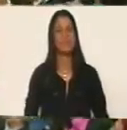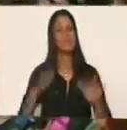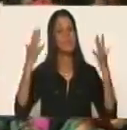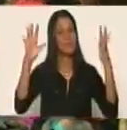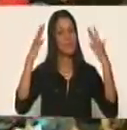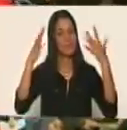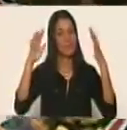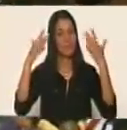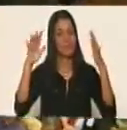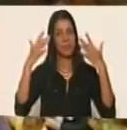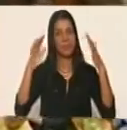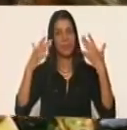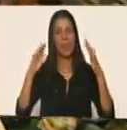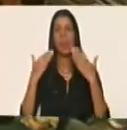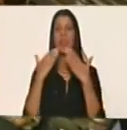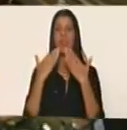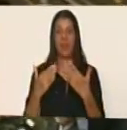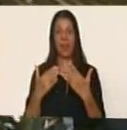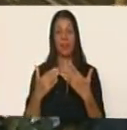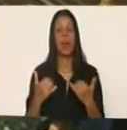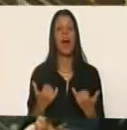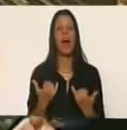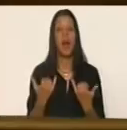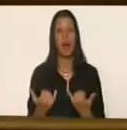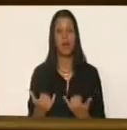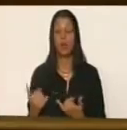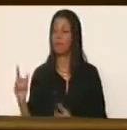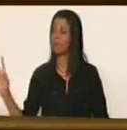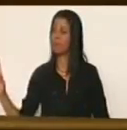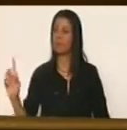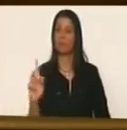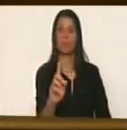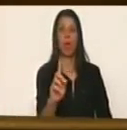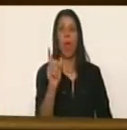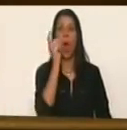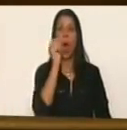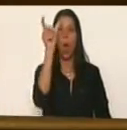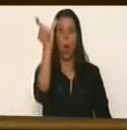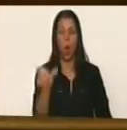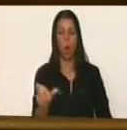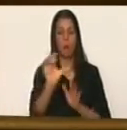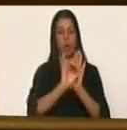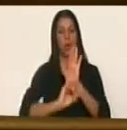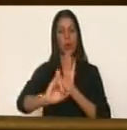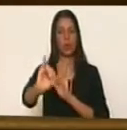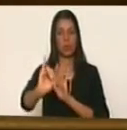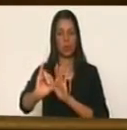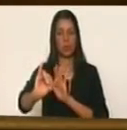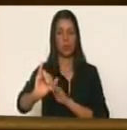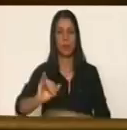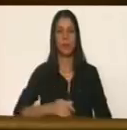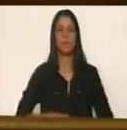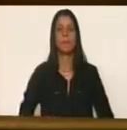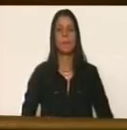Gracias, constituyente Freites. Doy la palabra al constituyente Juan Carlos Alemán.